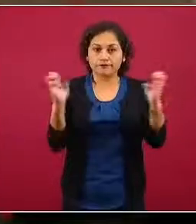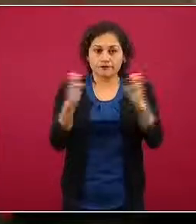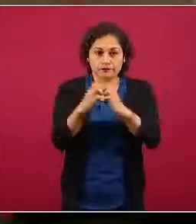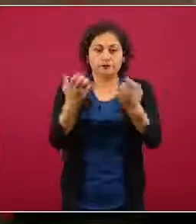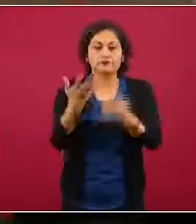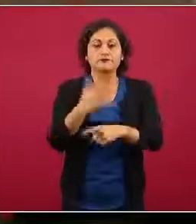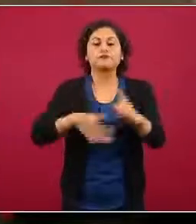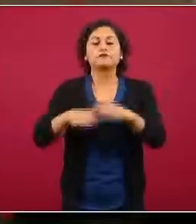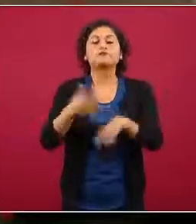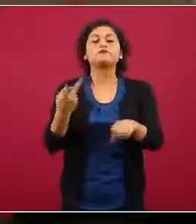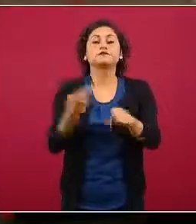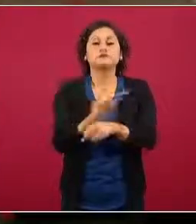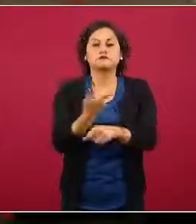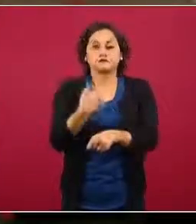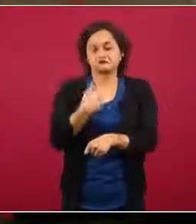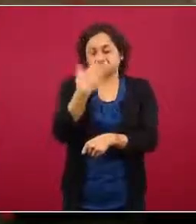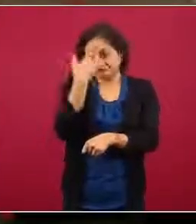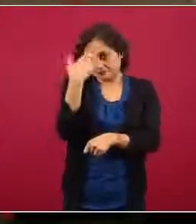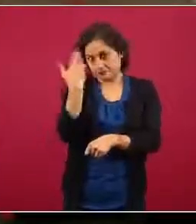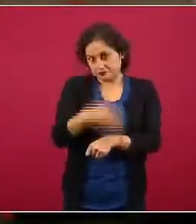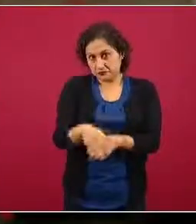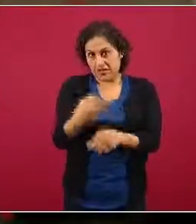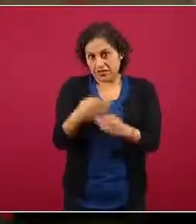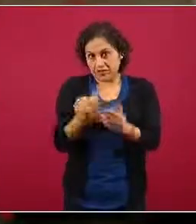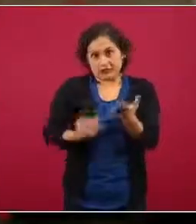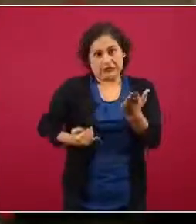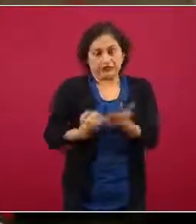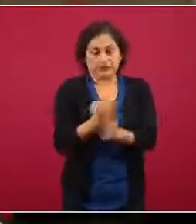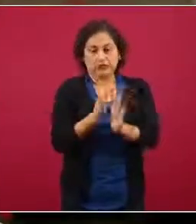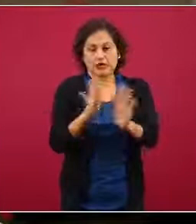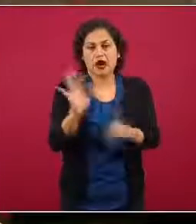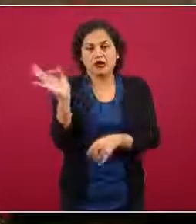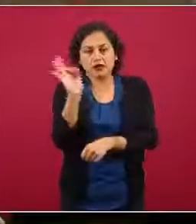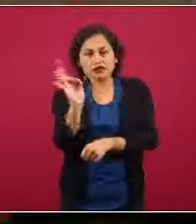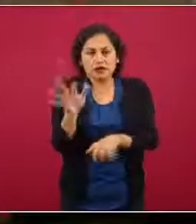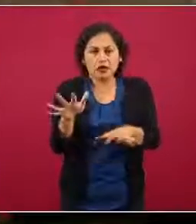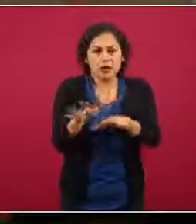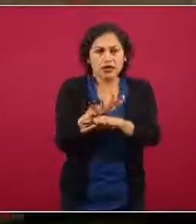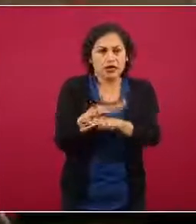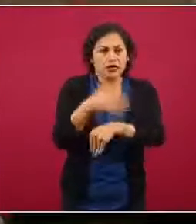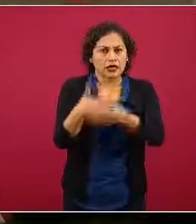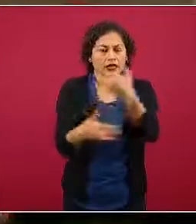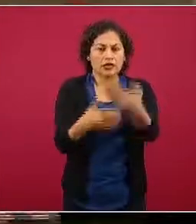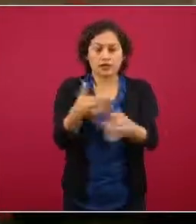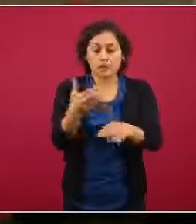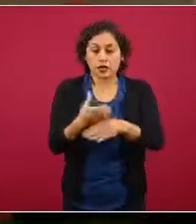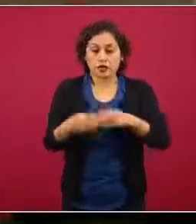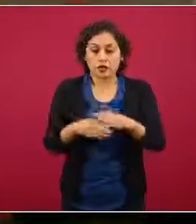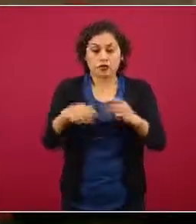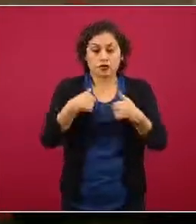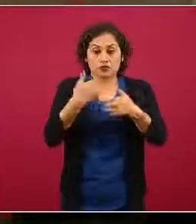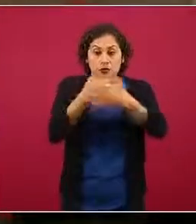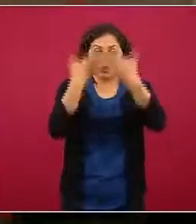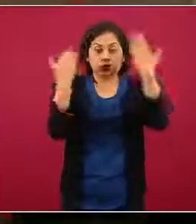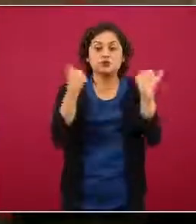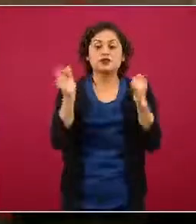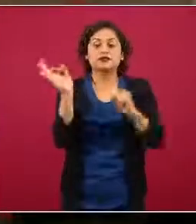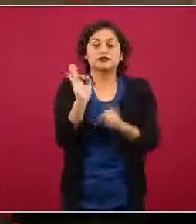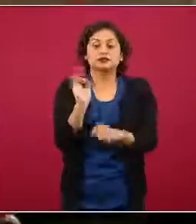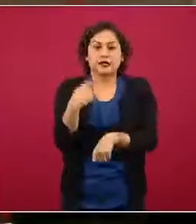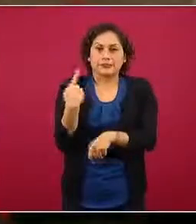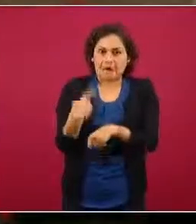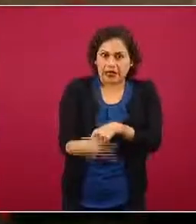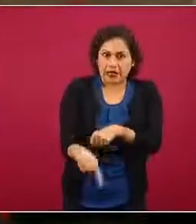emergencia, ¿no? Que me queda claro que no es como la definitiva, sino que podrían haber algunas cosas que no sé si implican un riesgo, ¿no? ¿O qué